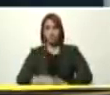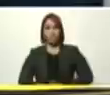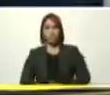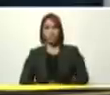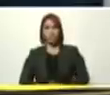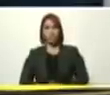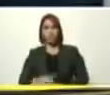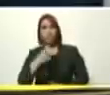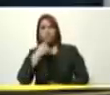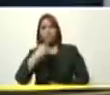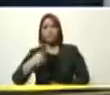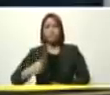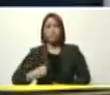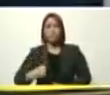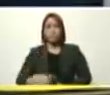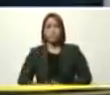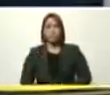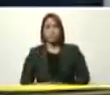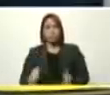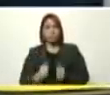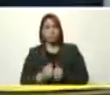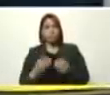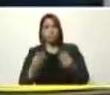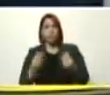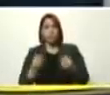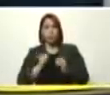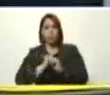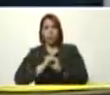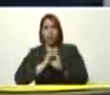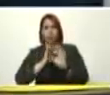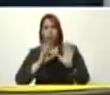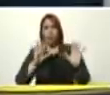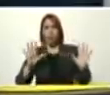Lo dijo con mucha claridad y firmeza.